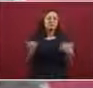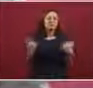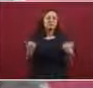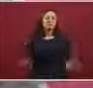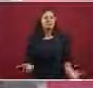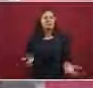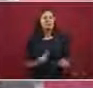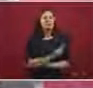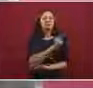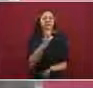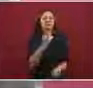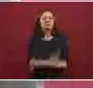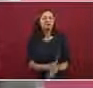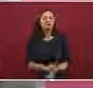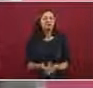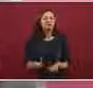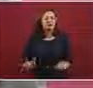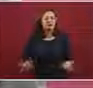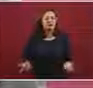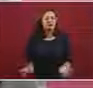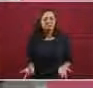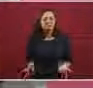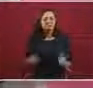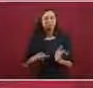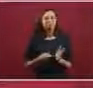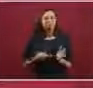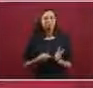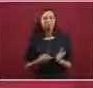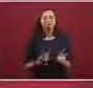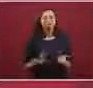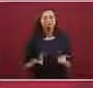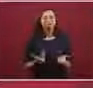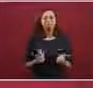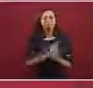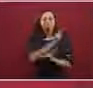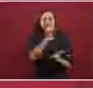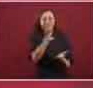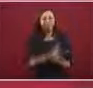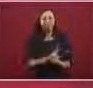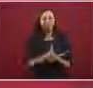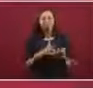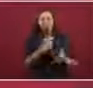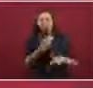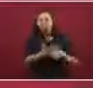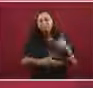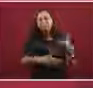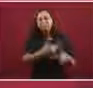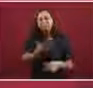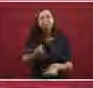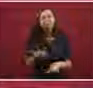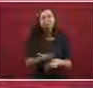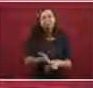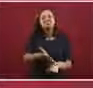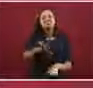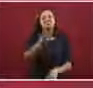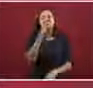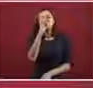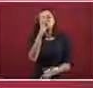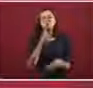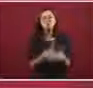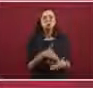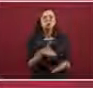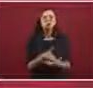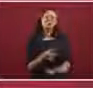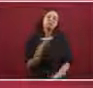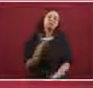esas leyes que no se van a poder llevar a la práctica? Pura